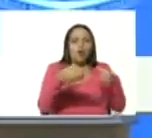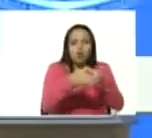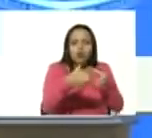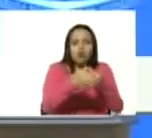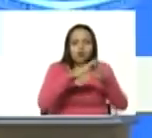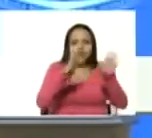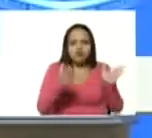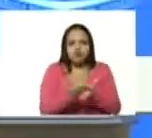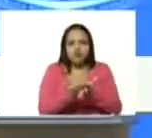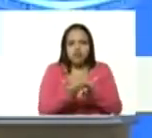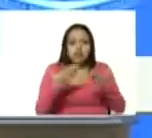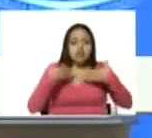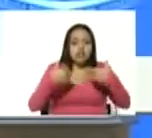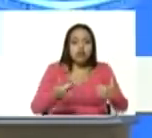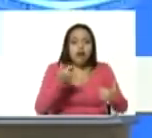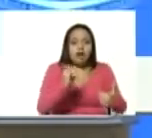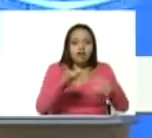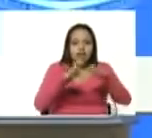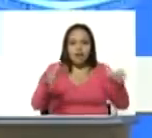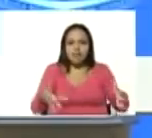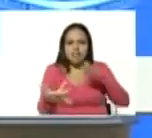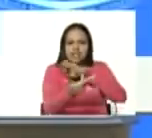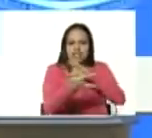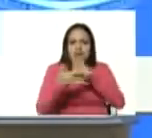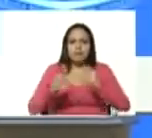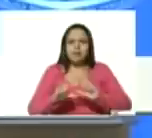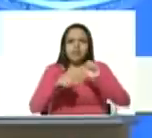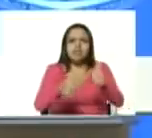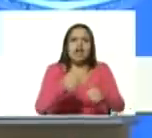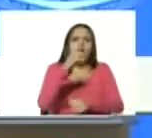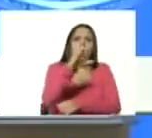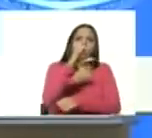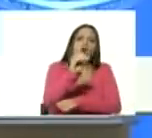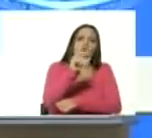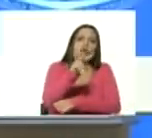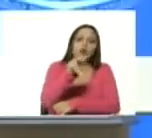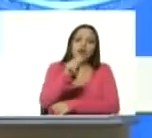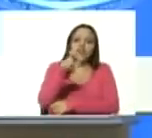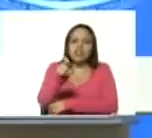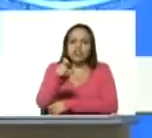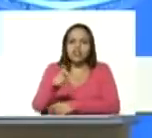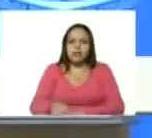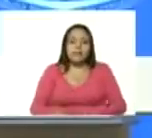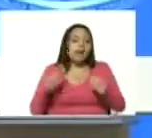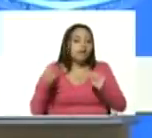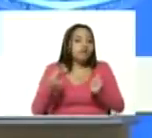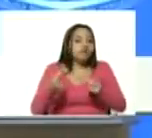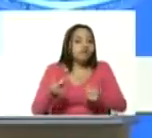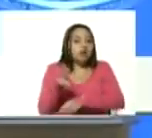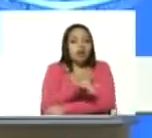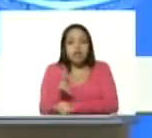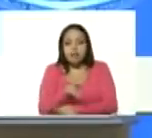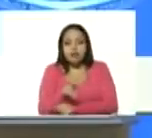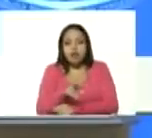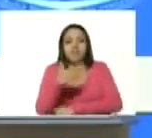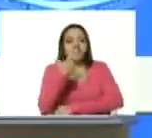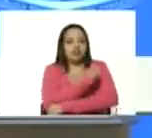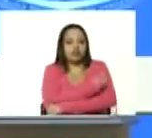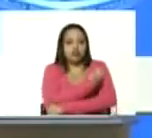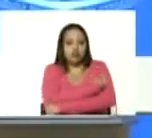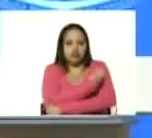mesa técnica para activar el mecanismo COVAX para apurar lo más que se pudiera la